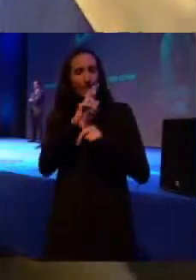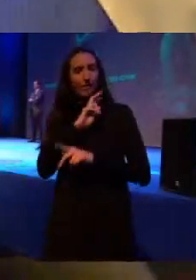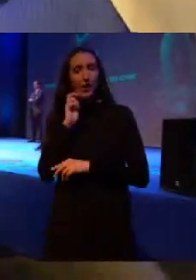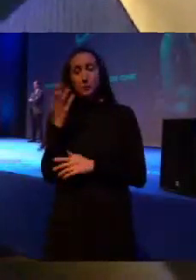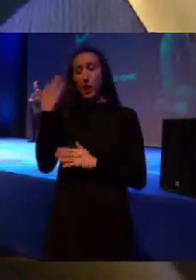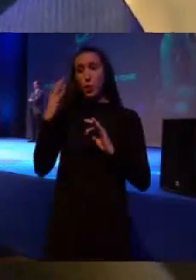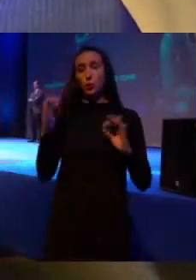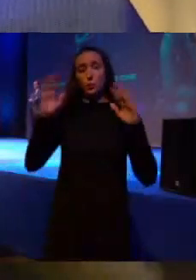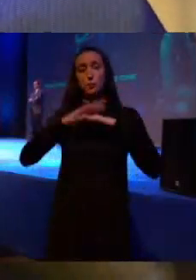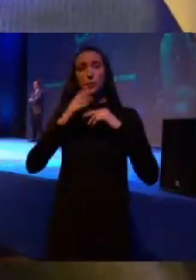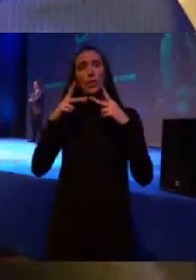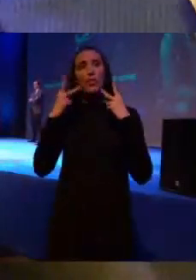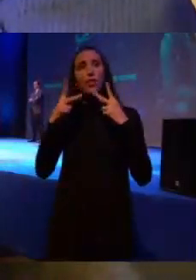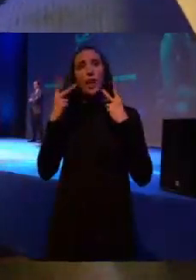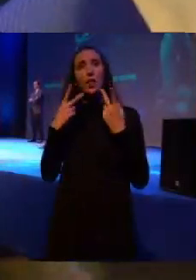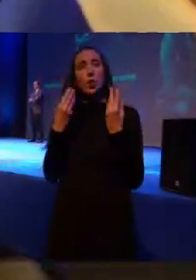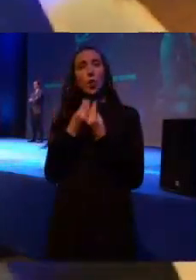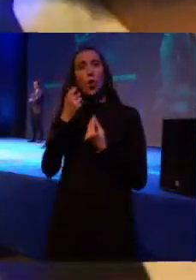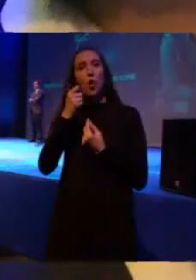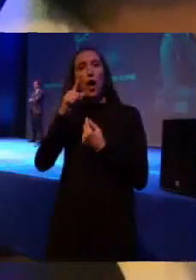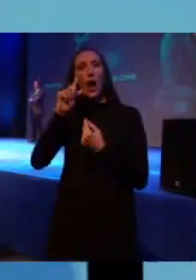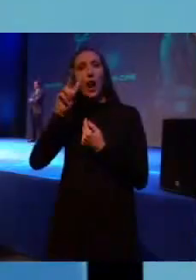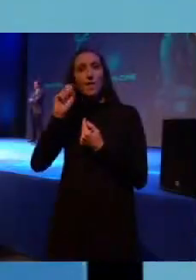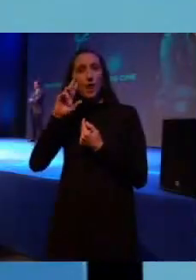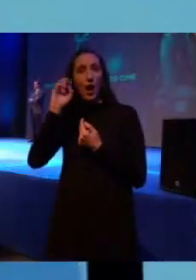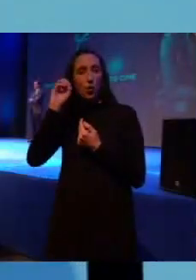cenando con Álvaro Longoria de Morena Films